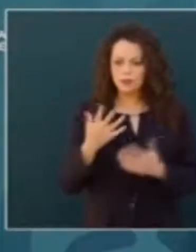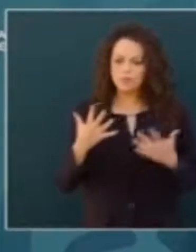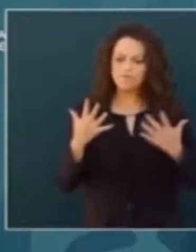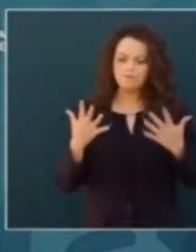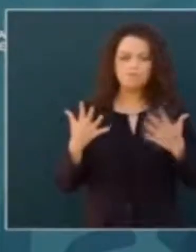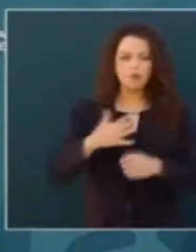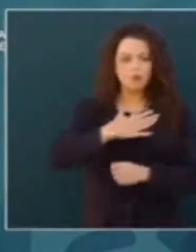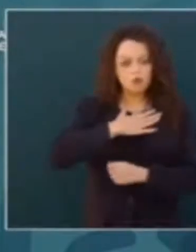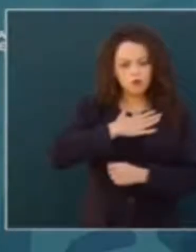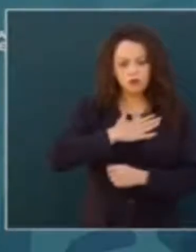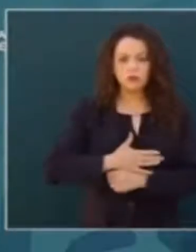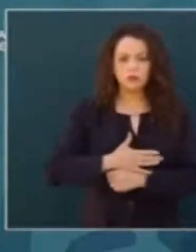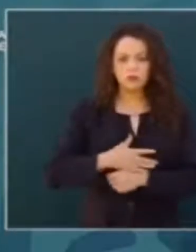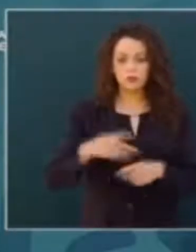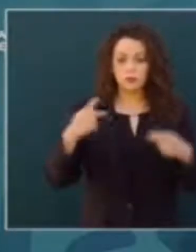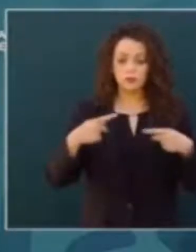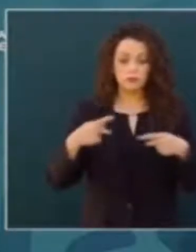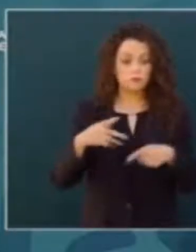las gentes pobres.